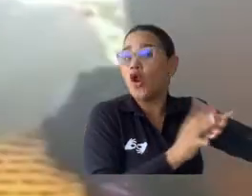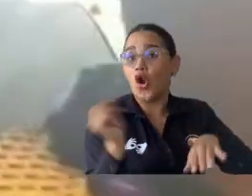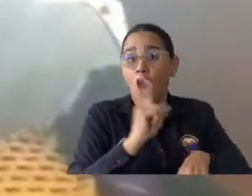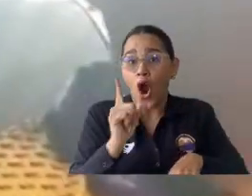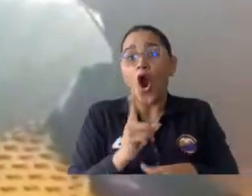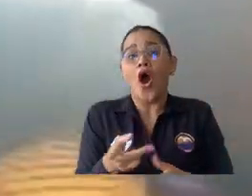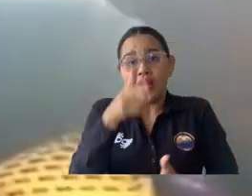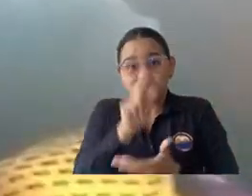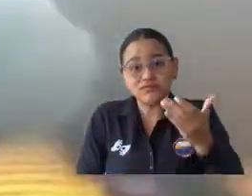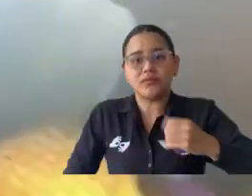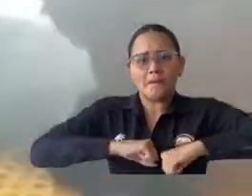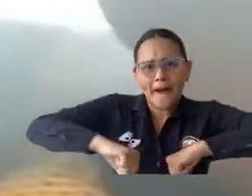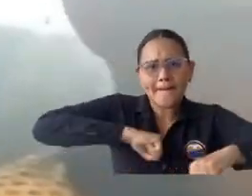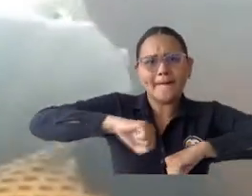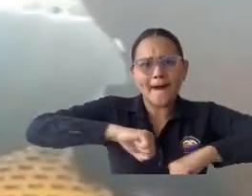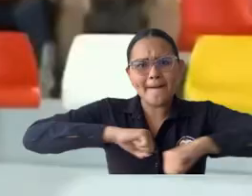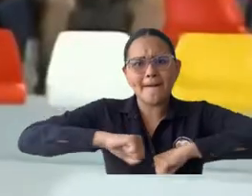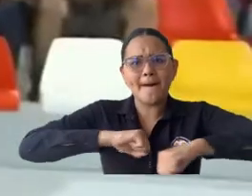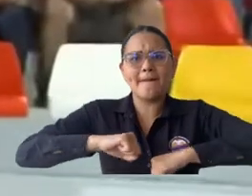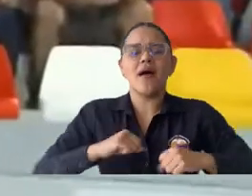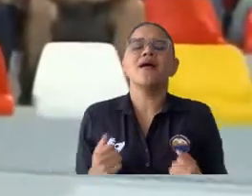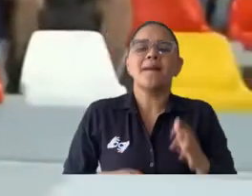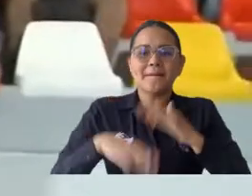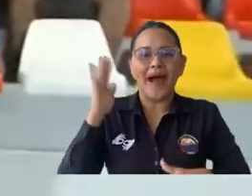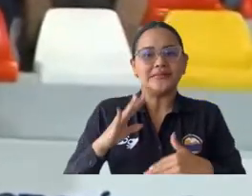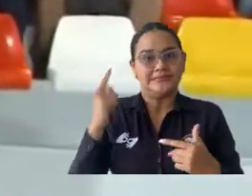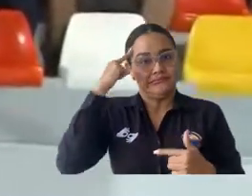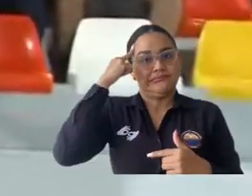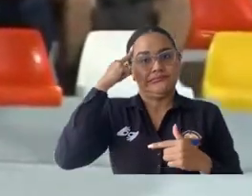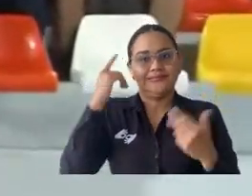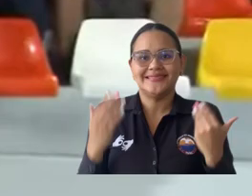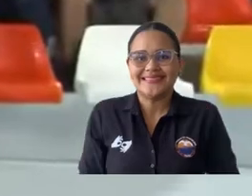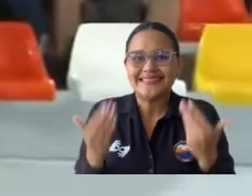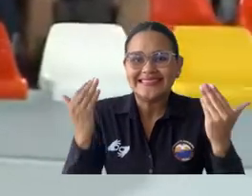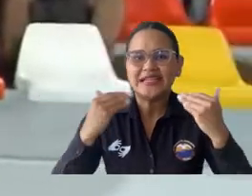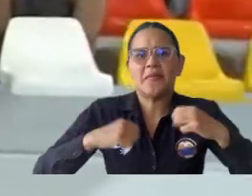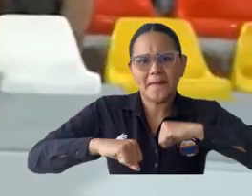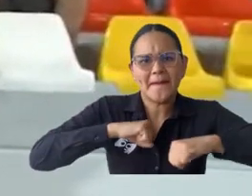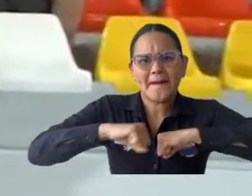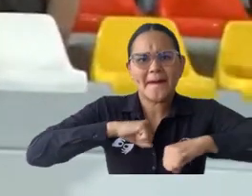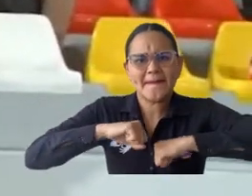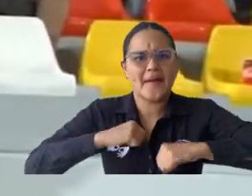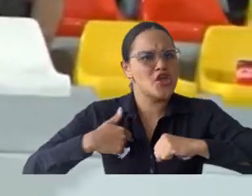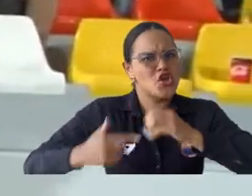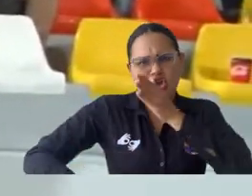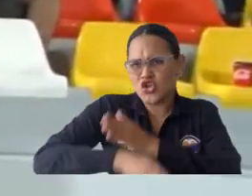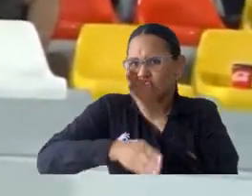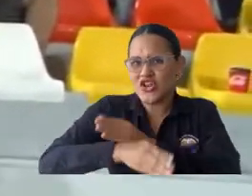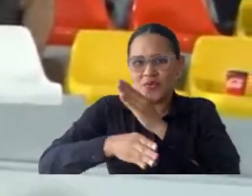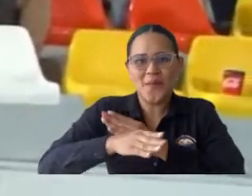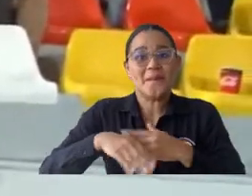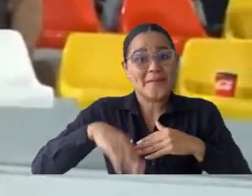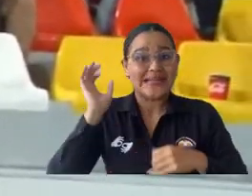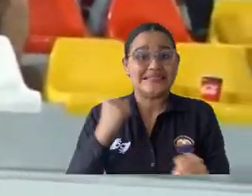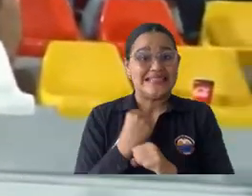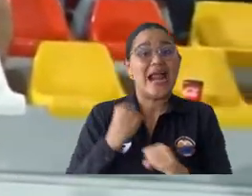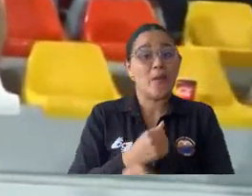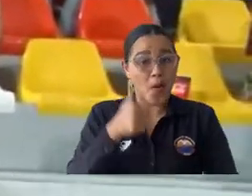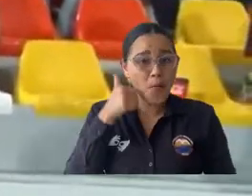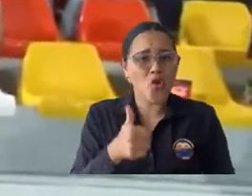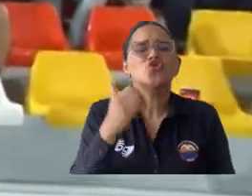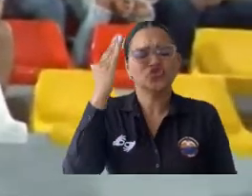él tengo esta beca que me permite ir más allá de mi carrera deportiva, lo profesional. Entonces estamos haciendo un gran